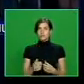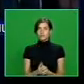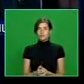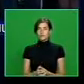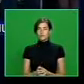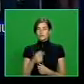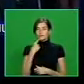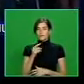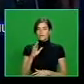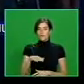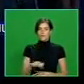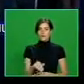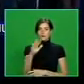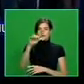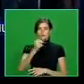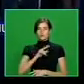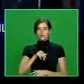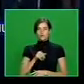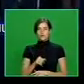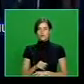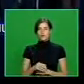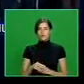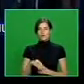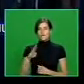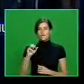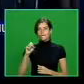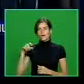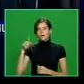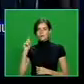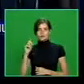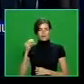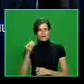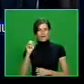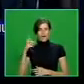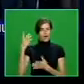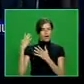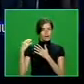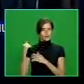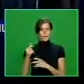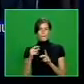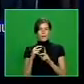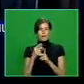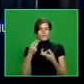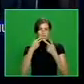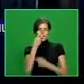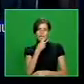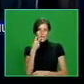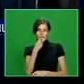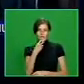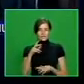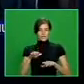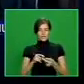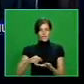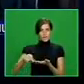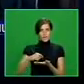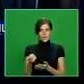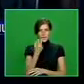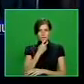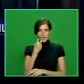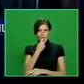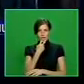llaman el baloncesto Nosotros le decíamos basque basquetbol antes no una palabra en inglés se escribe en